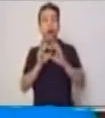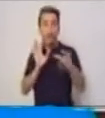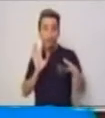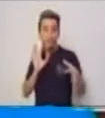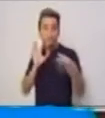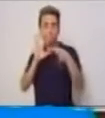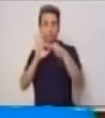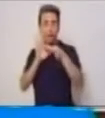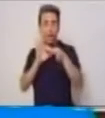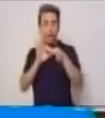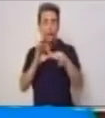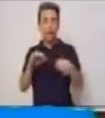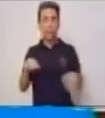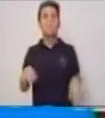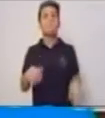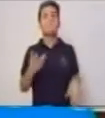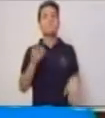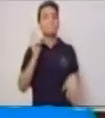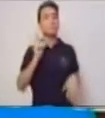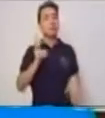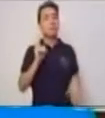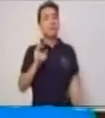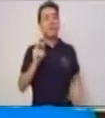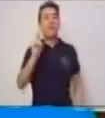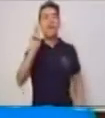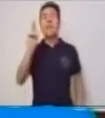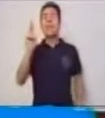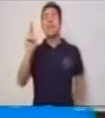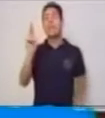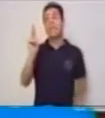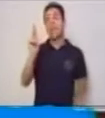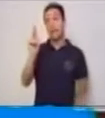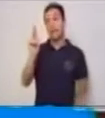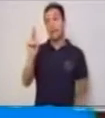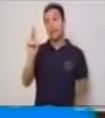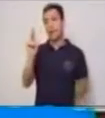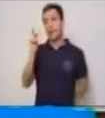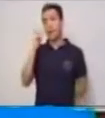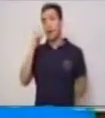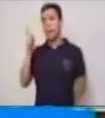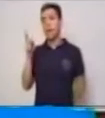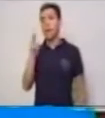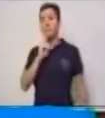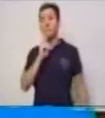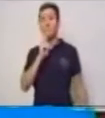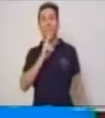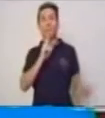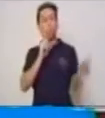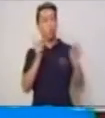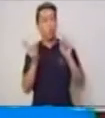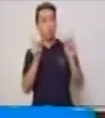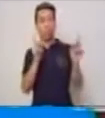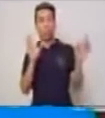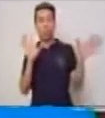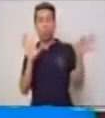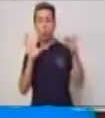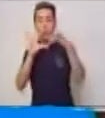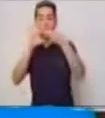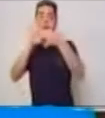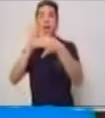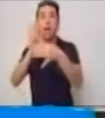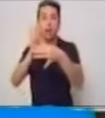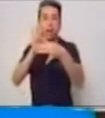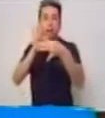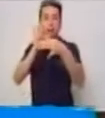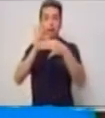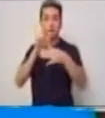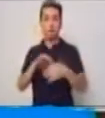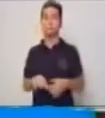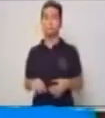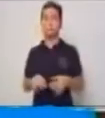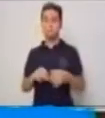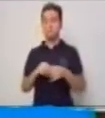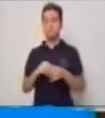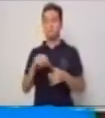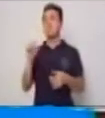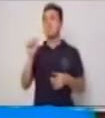unir estas actividades o estos verbos, estas acciones. Otro ejemplo